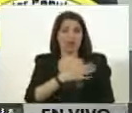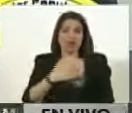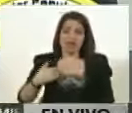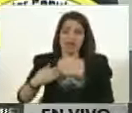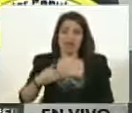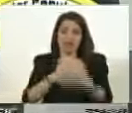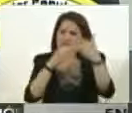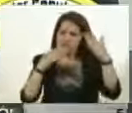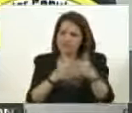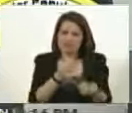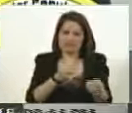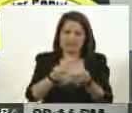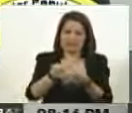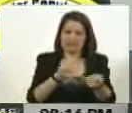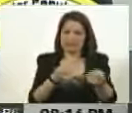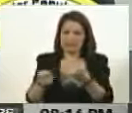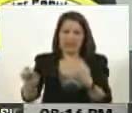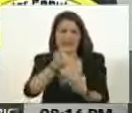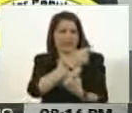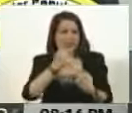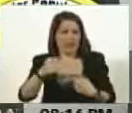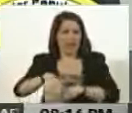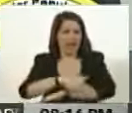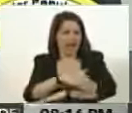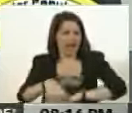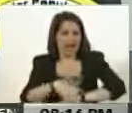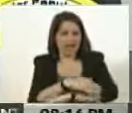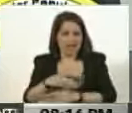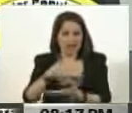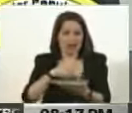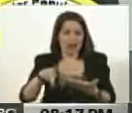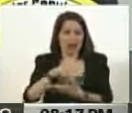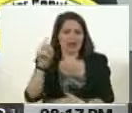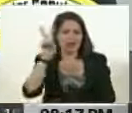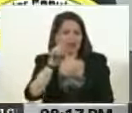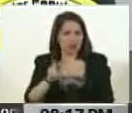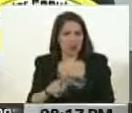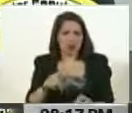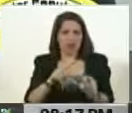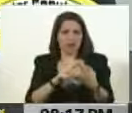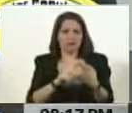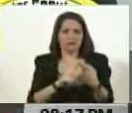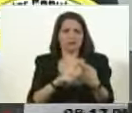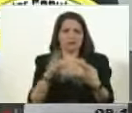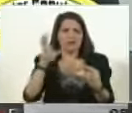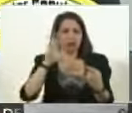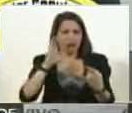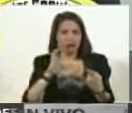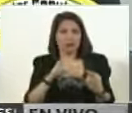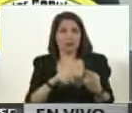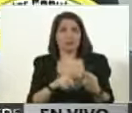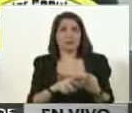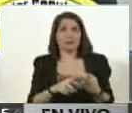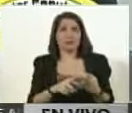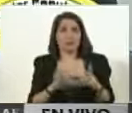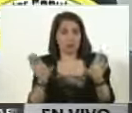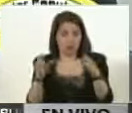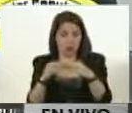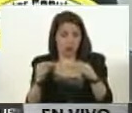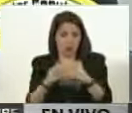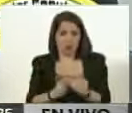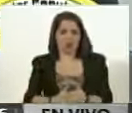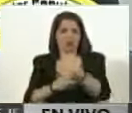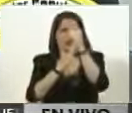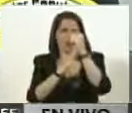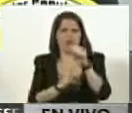provocar hechos de violencia en las inmediaciones de la Plaza Venezuela de la ciudad de Caracas. Un grupo de dirigentes